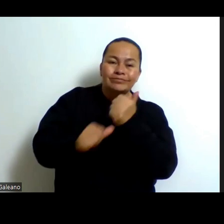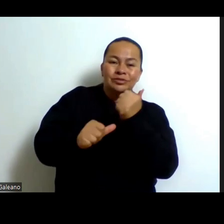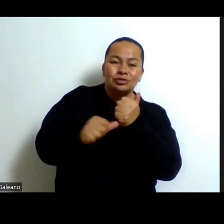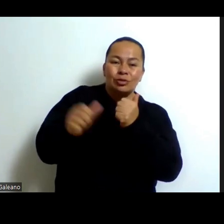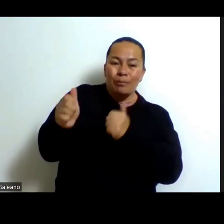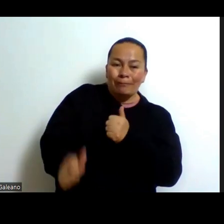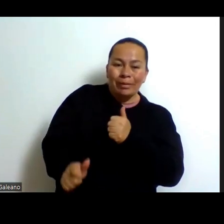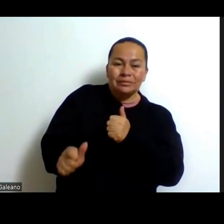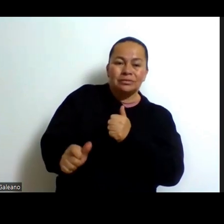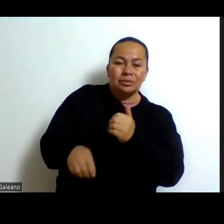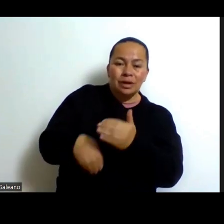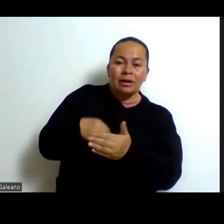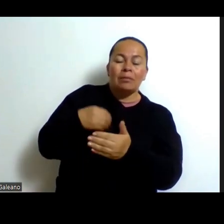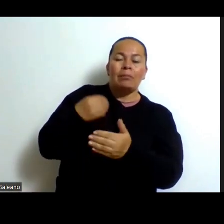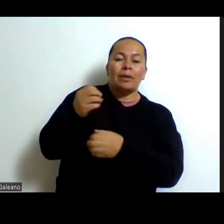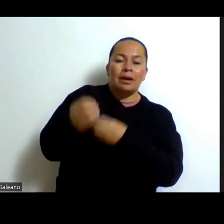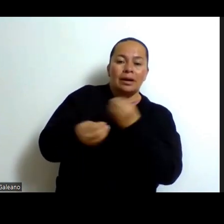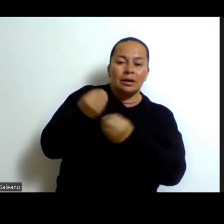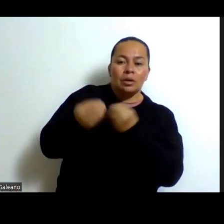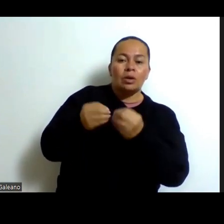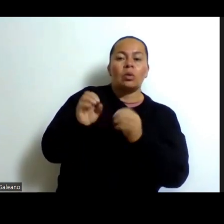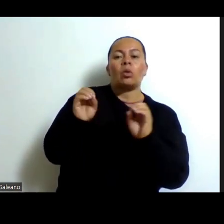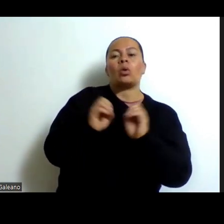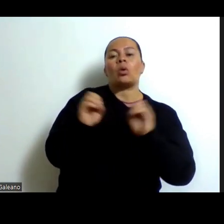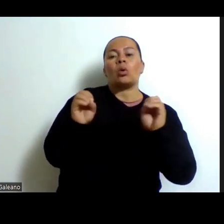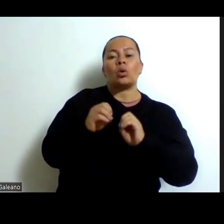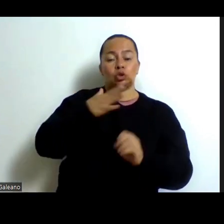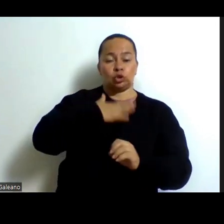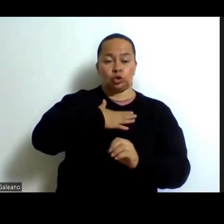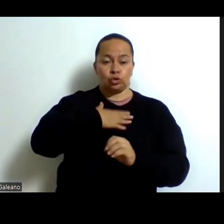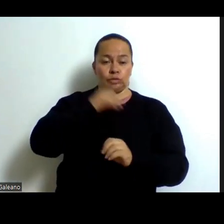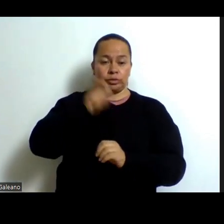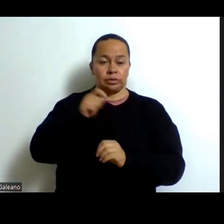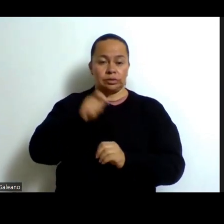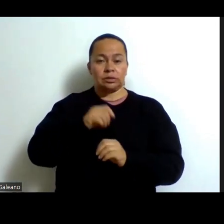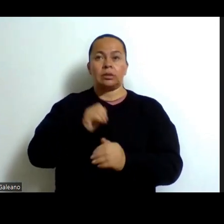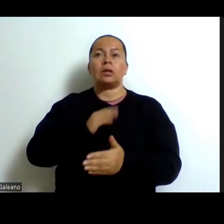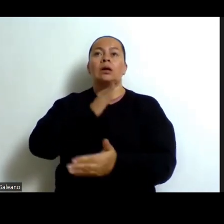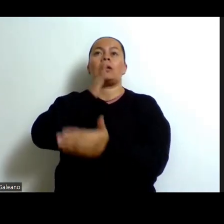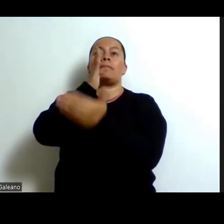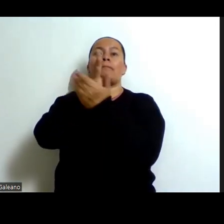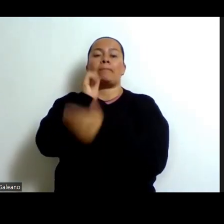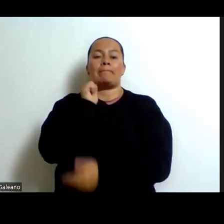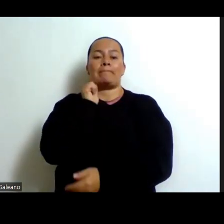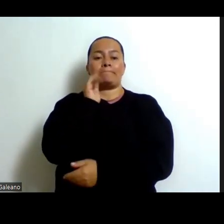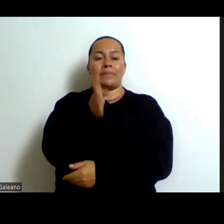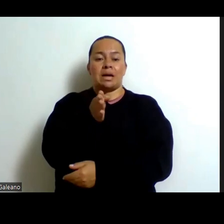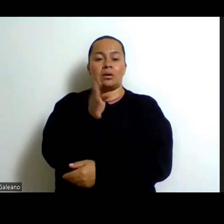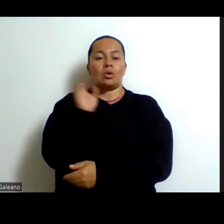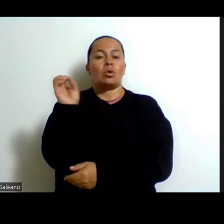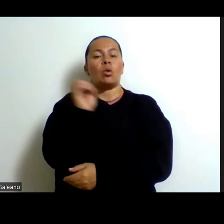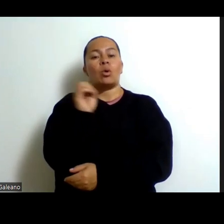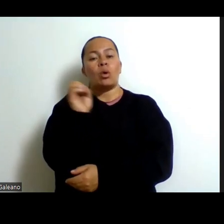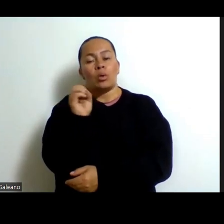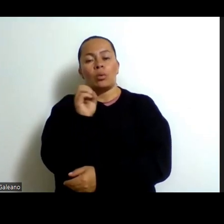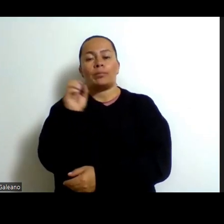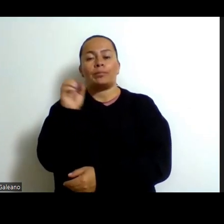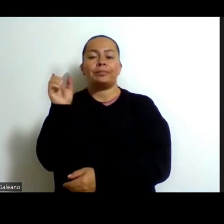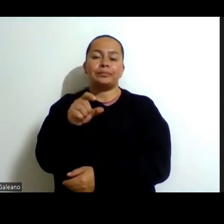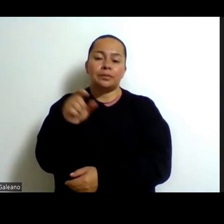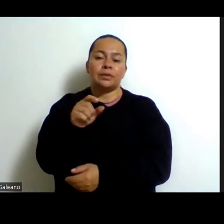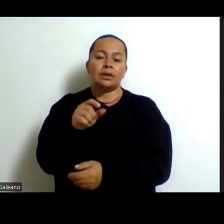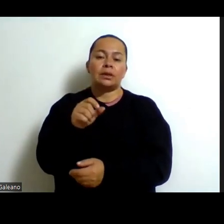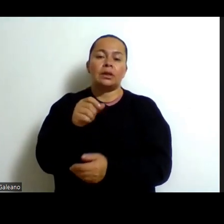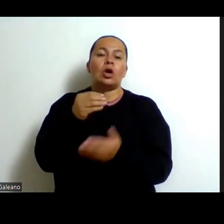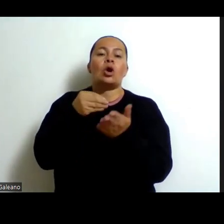sí o a su vez si yo necesito salir al banco eh Si necesito ir a hacer